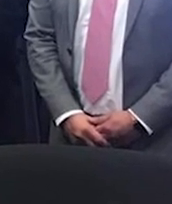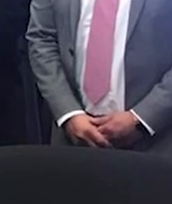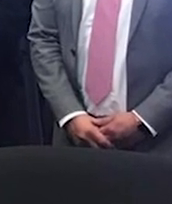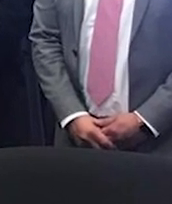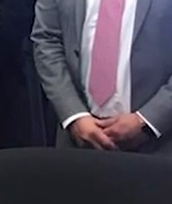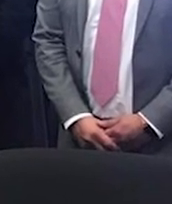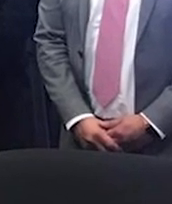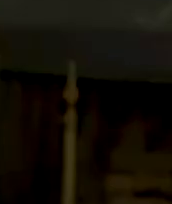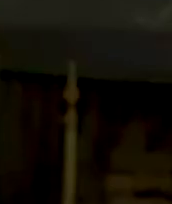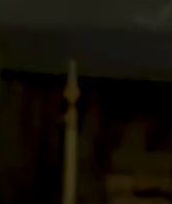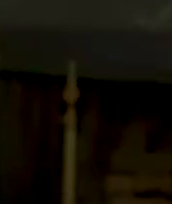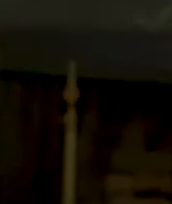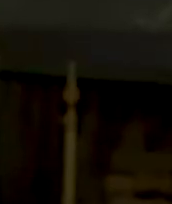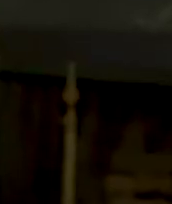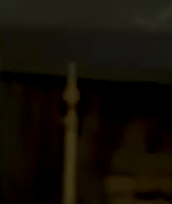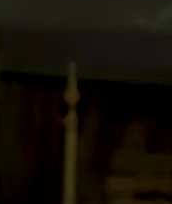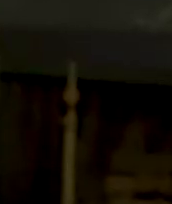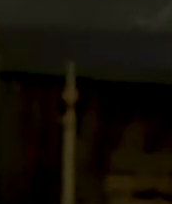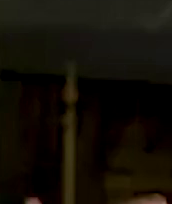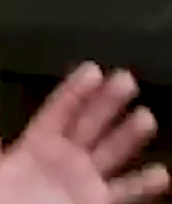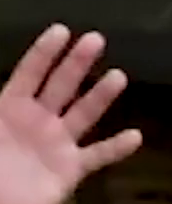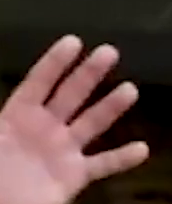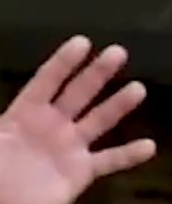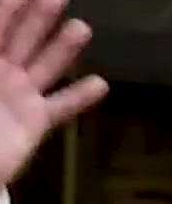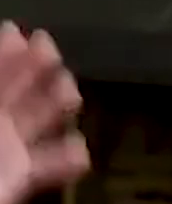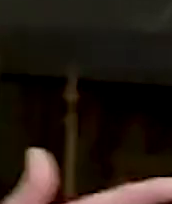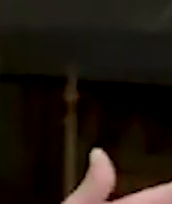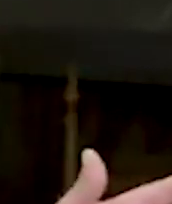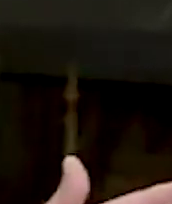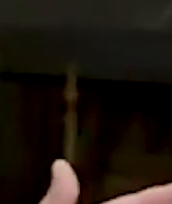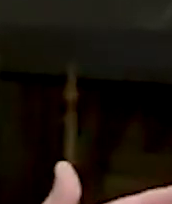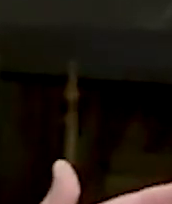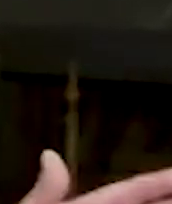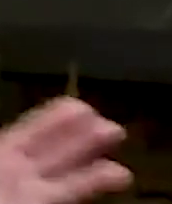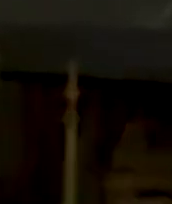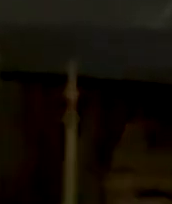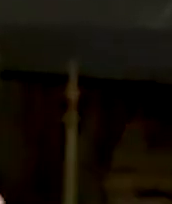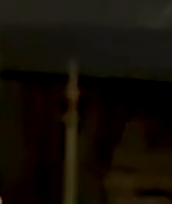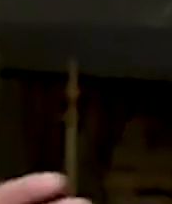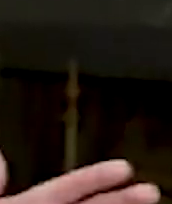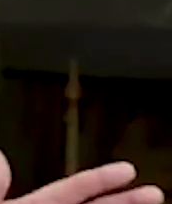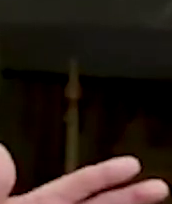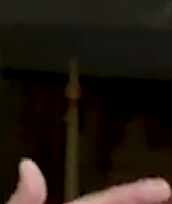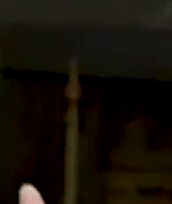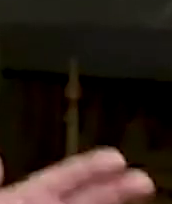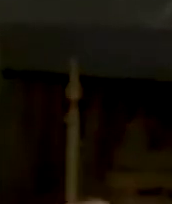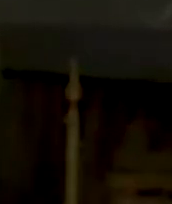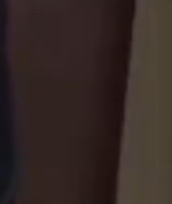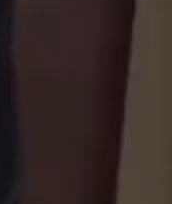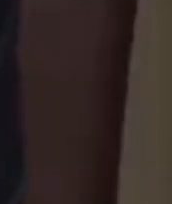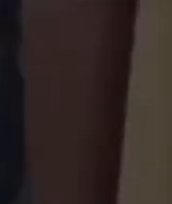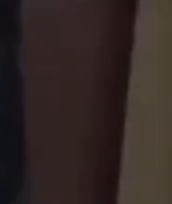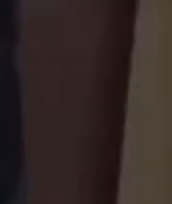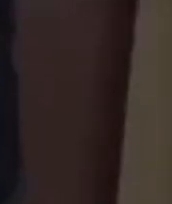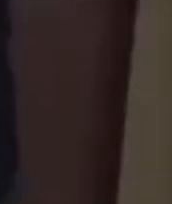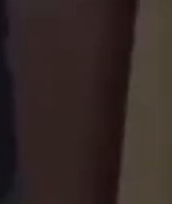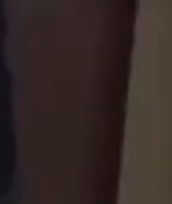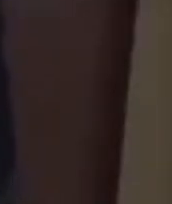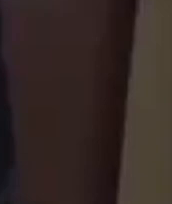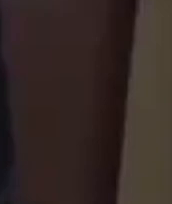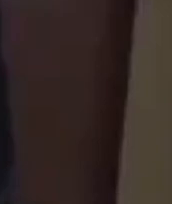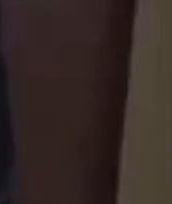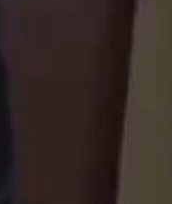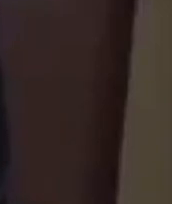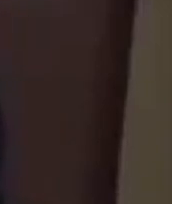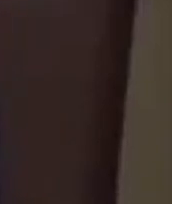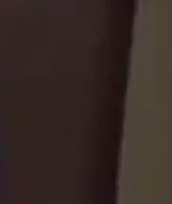cárteles mexicanos. Un día antes, en una entrevista a la televisora Fox, el presidente estadounidense había declarado que